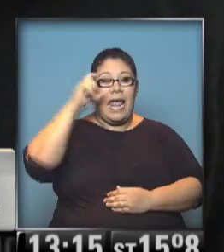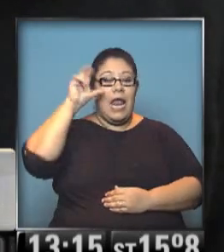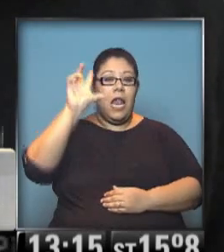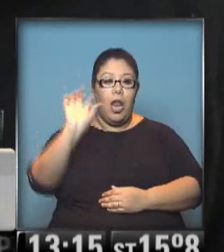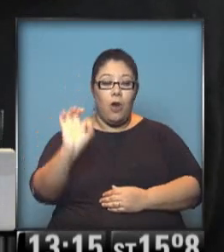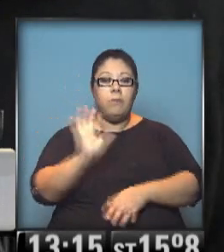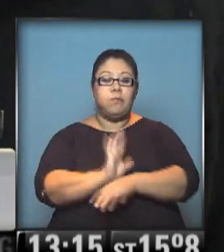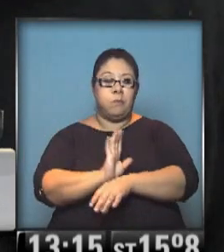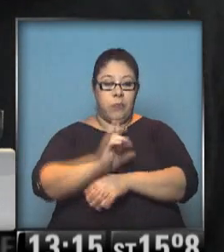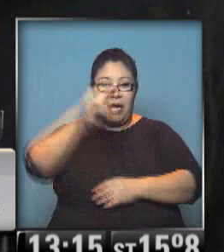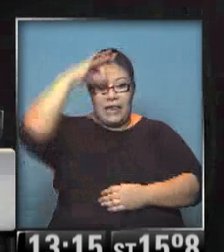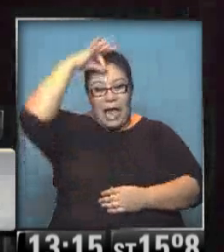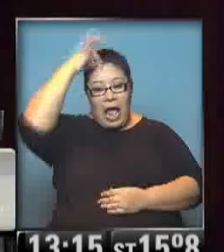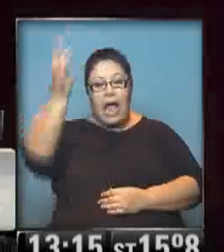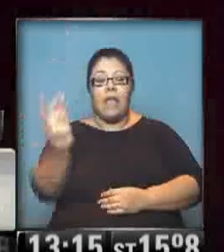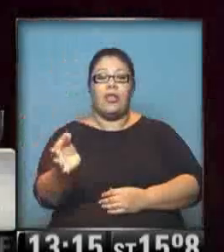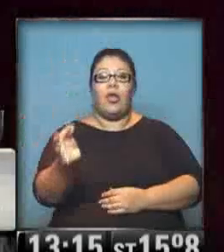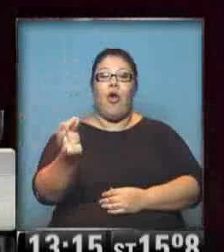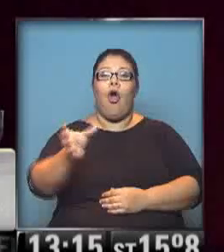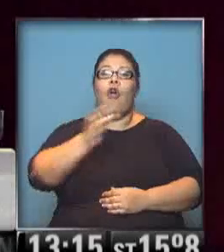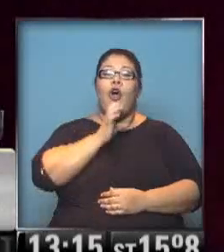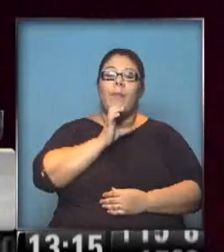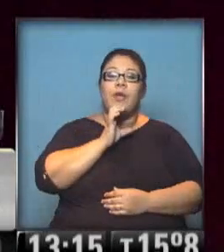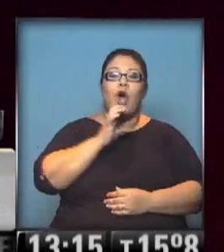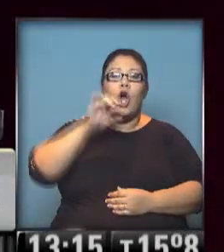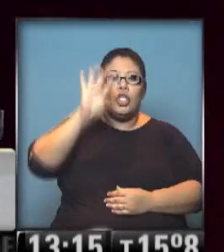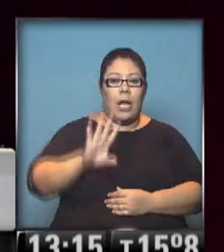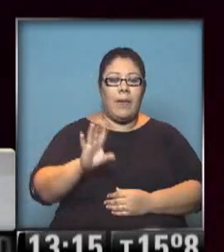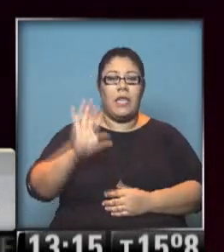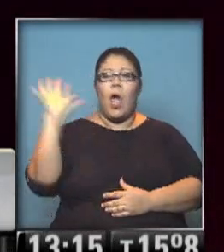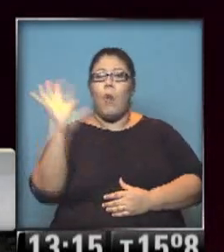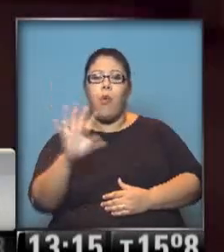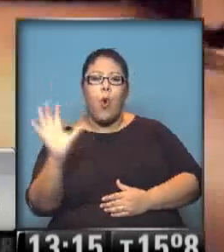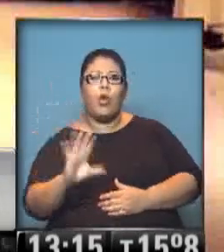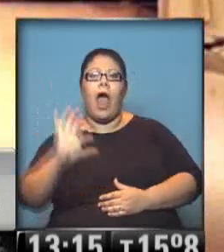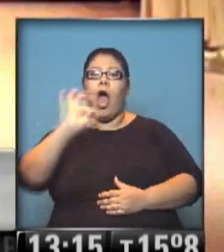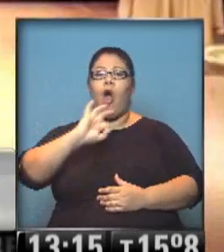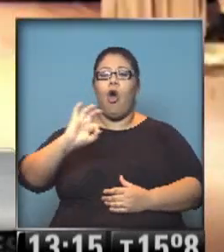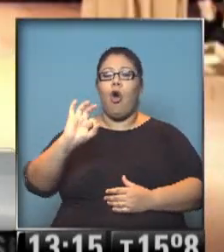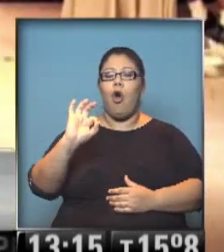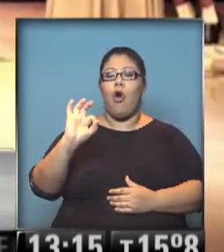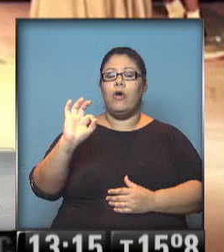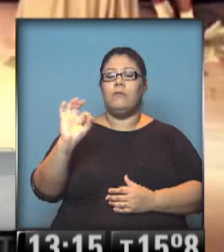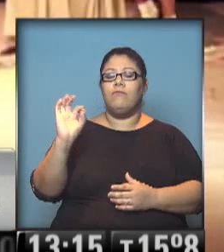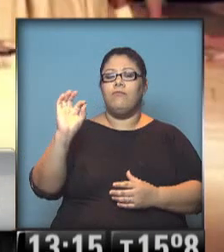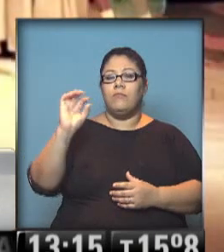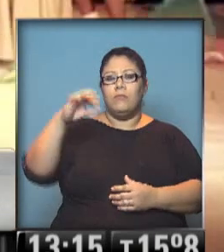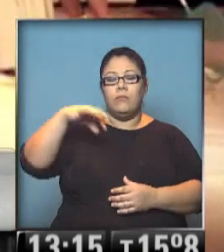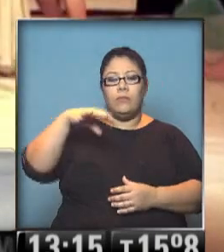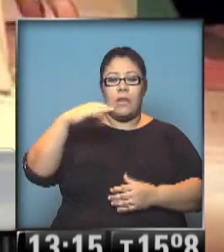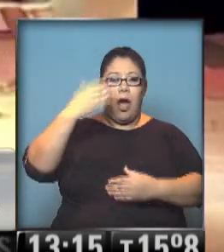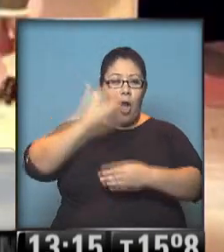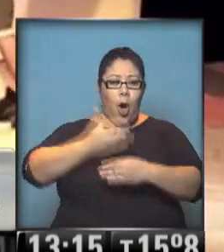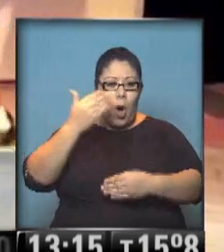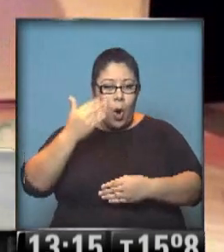por eso que sea paródico. Quiero decir que no es una burla, no es una parodia de Shakespeare. Es realmente la obra de Shakespeare con Otelo,